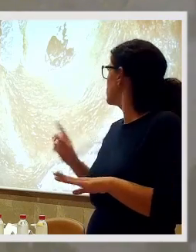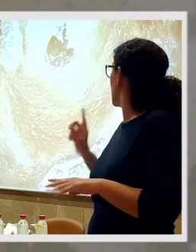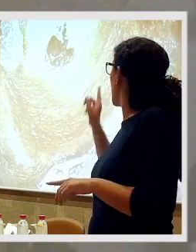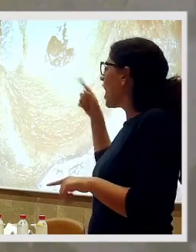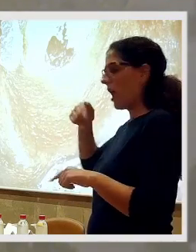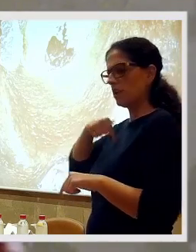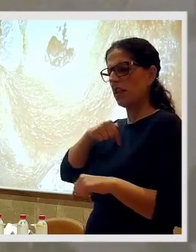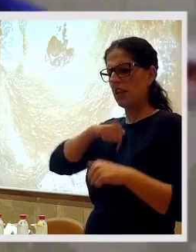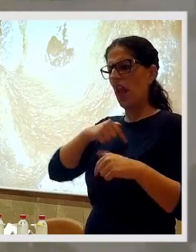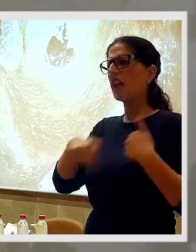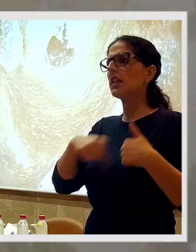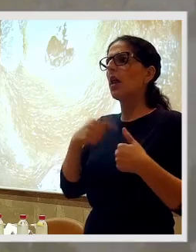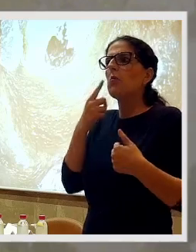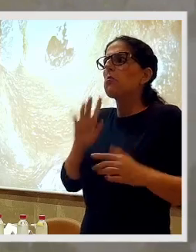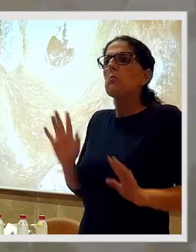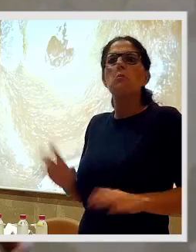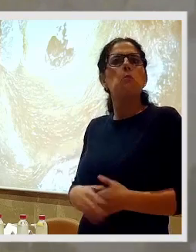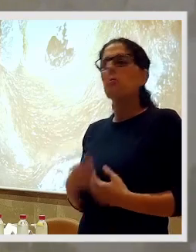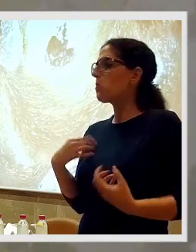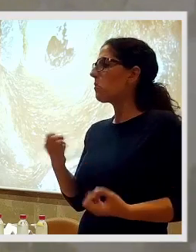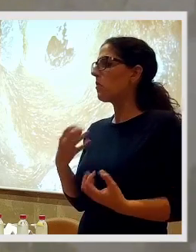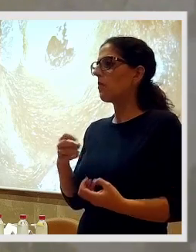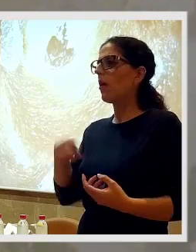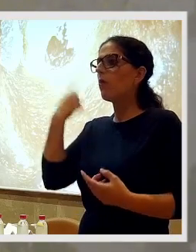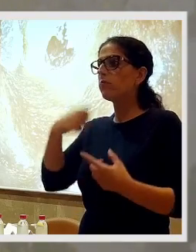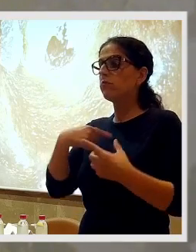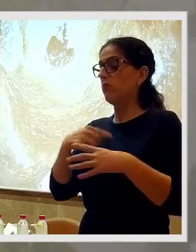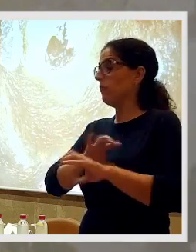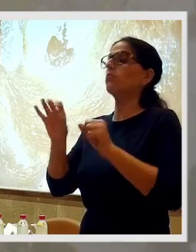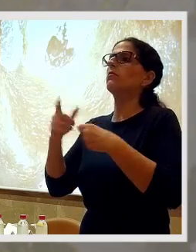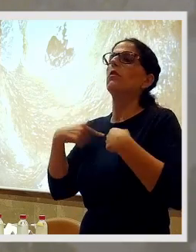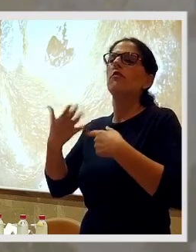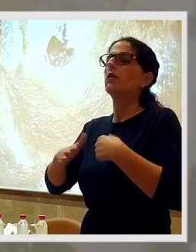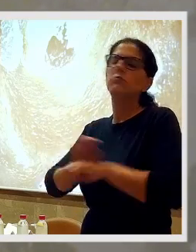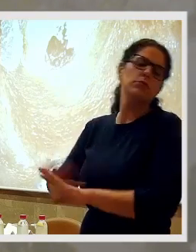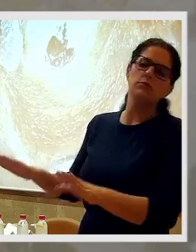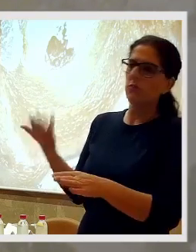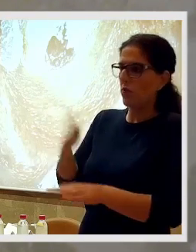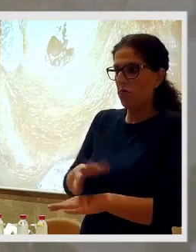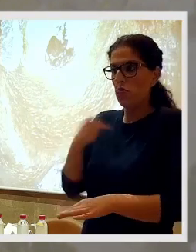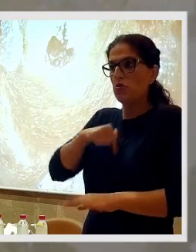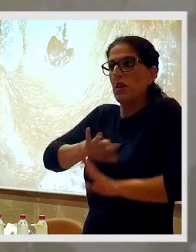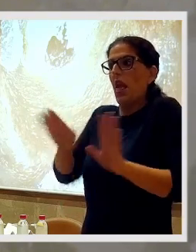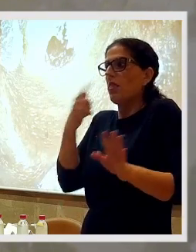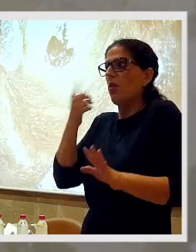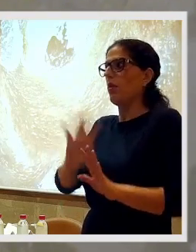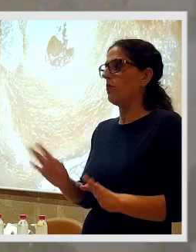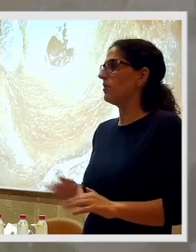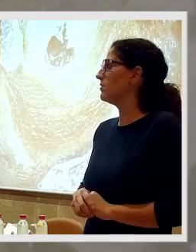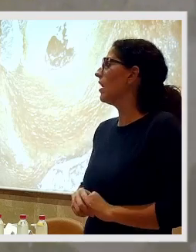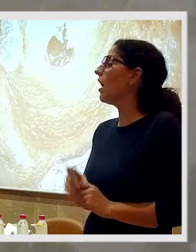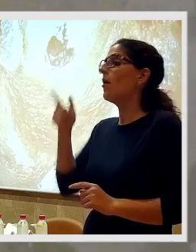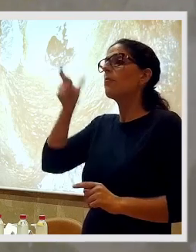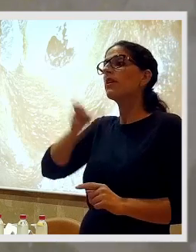él no era consciente de eso hasta que se le formó el coágulo del centro y lo mató de un infarto. Y esto se va produciendo en las personas